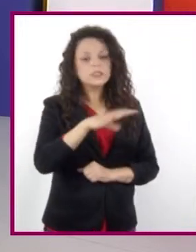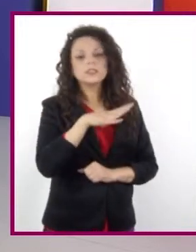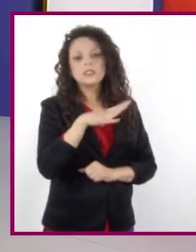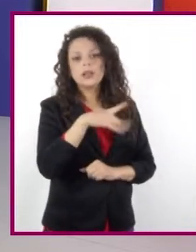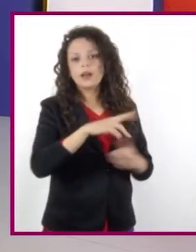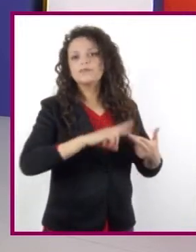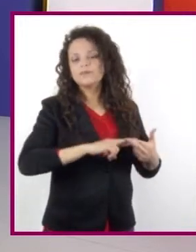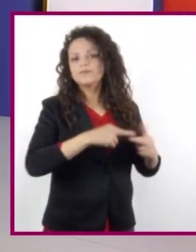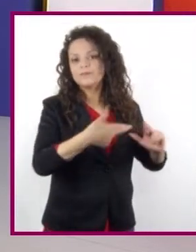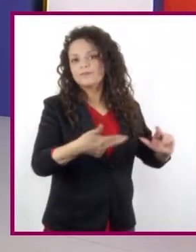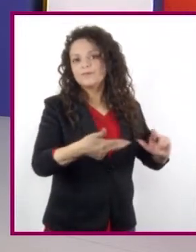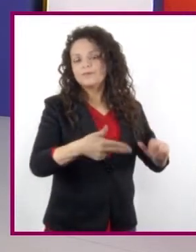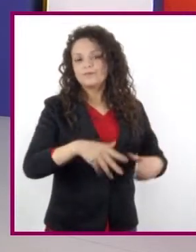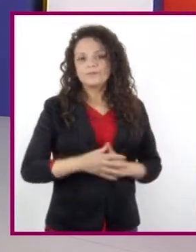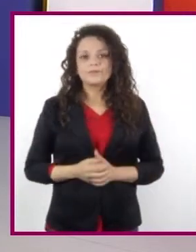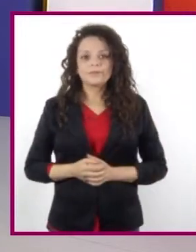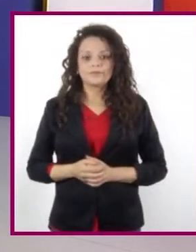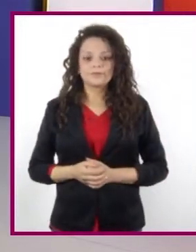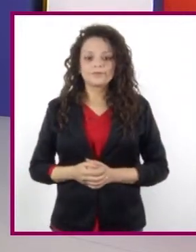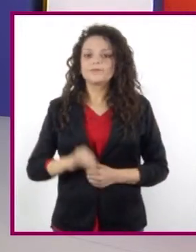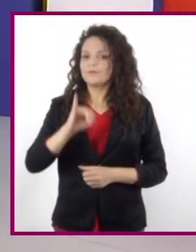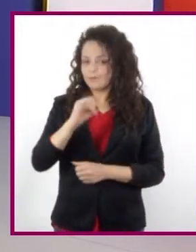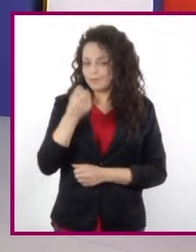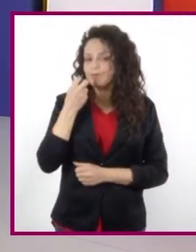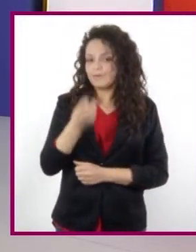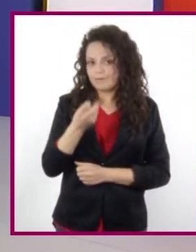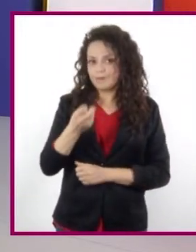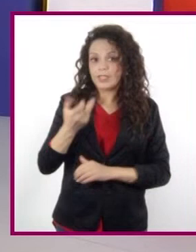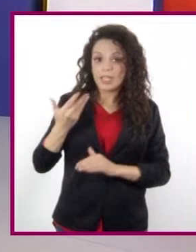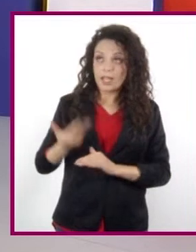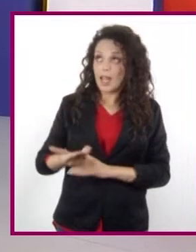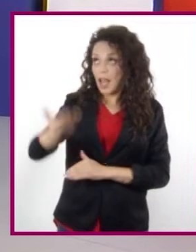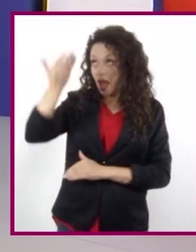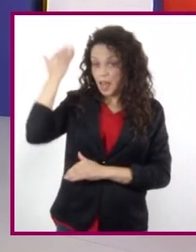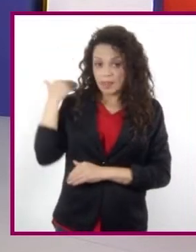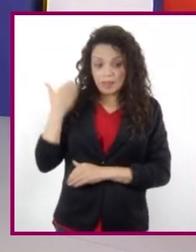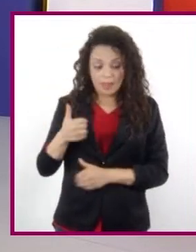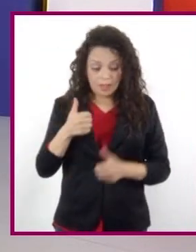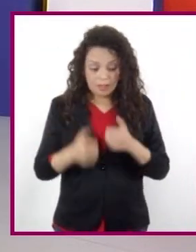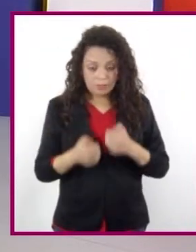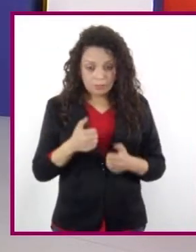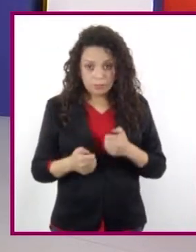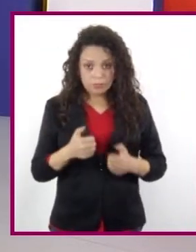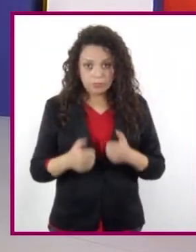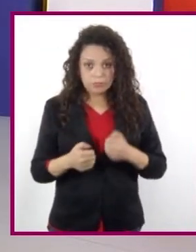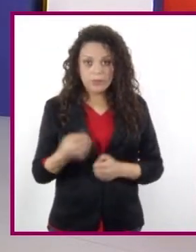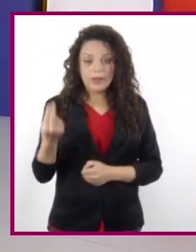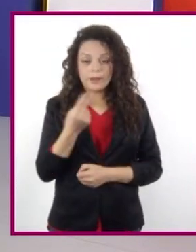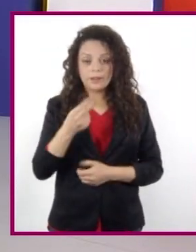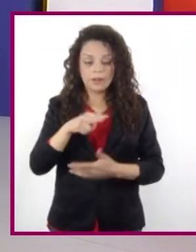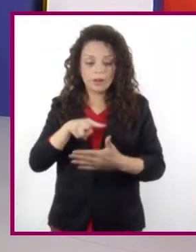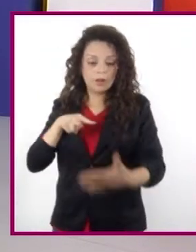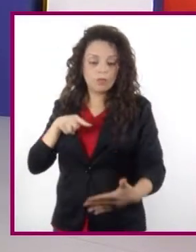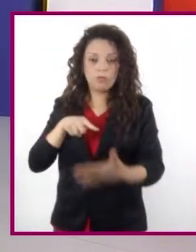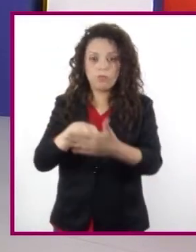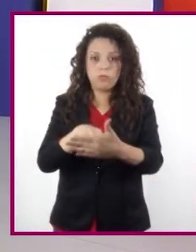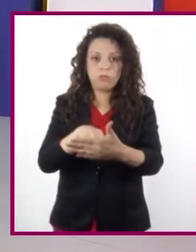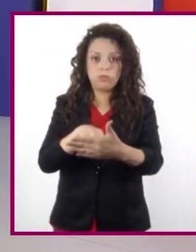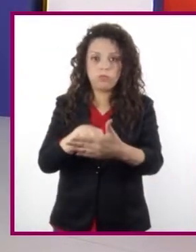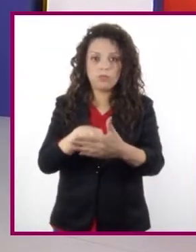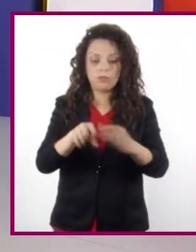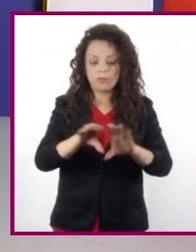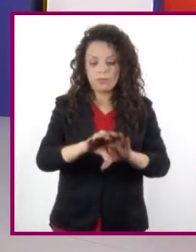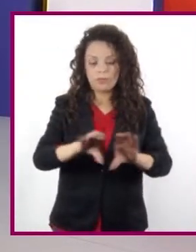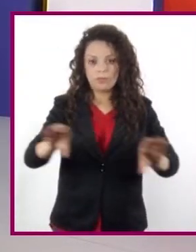cable. Así es. Anteriormente los controles tenían que ser conectados en